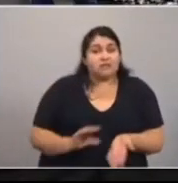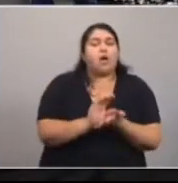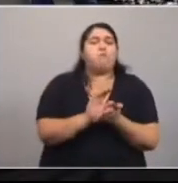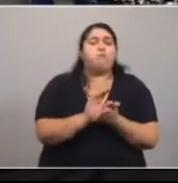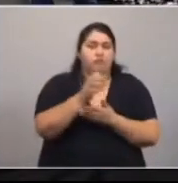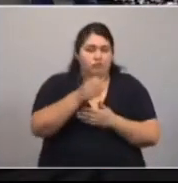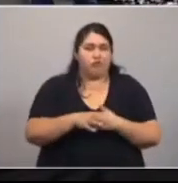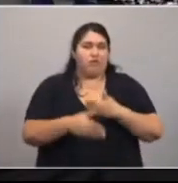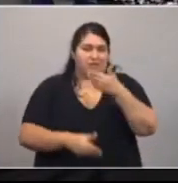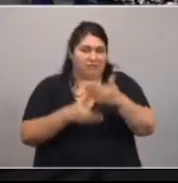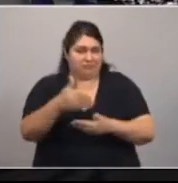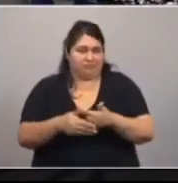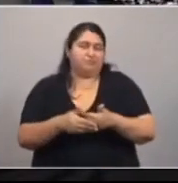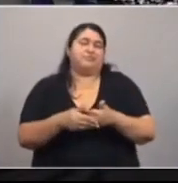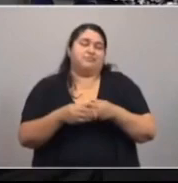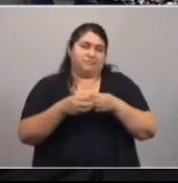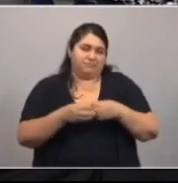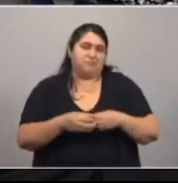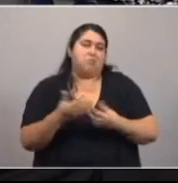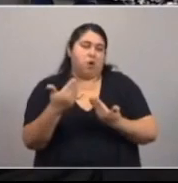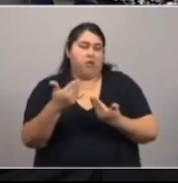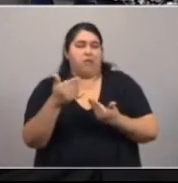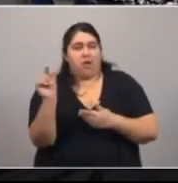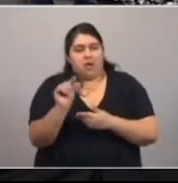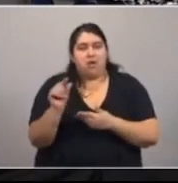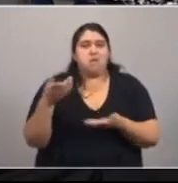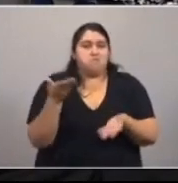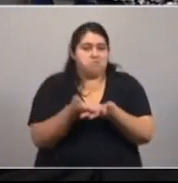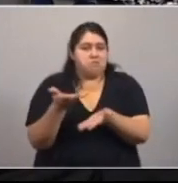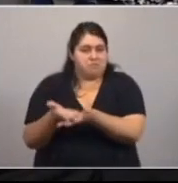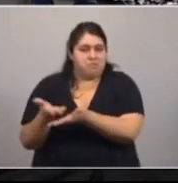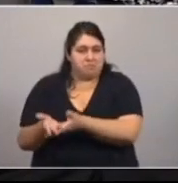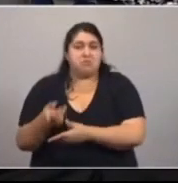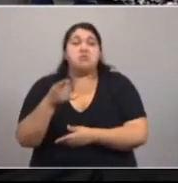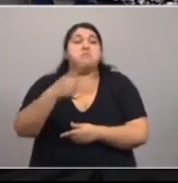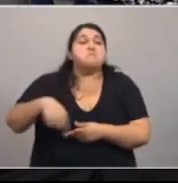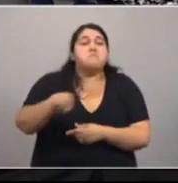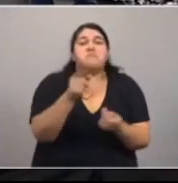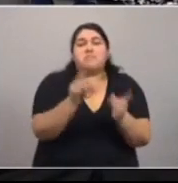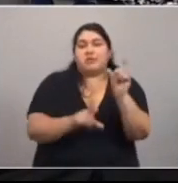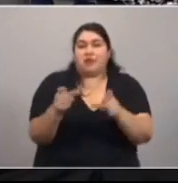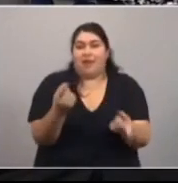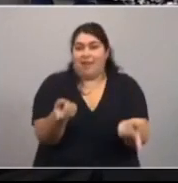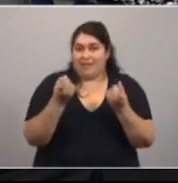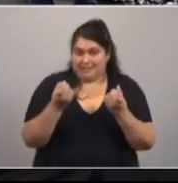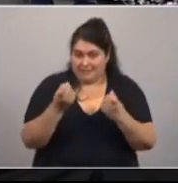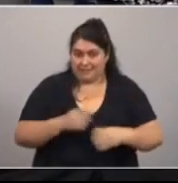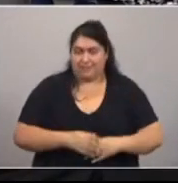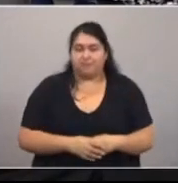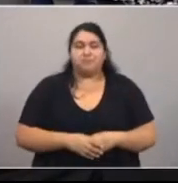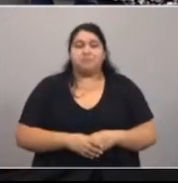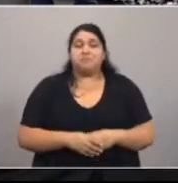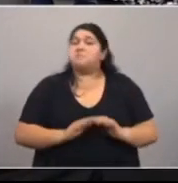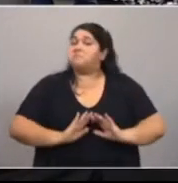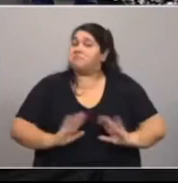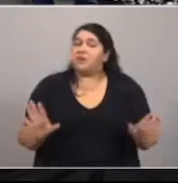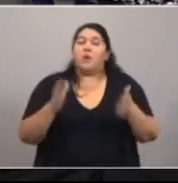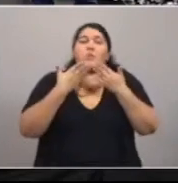en todas nuestras sucursales, para quienes lo requieran lo van a poder solicitar. Así que muchísimas gracias a todos y feliz